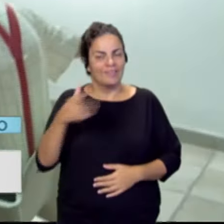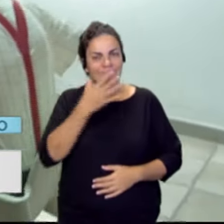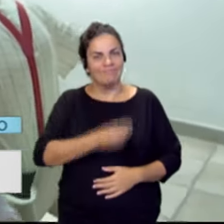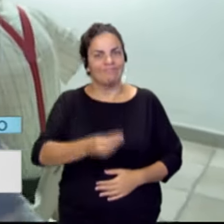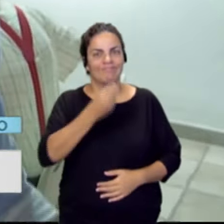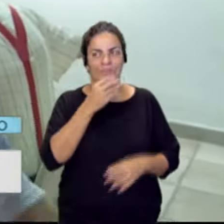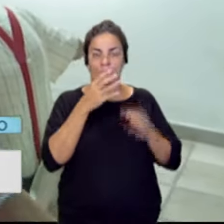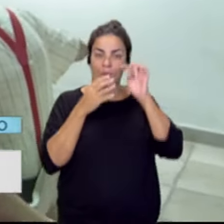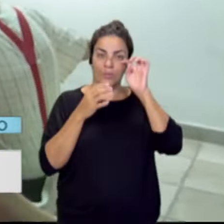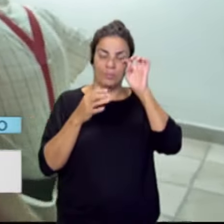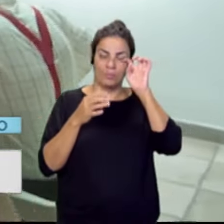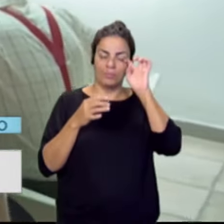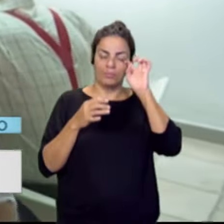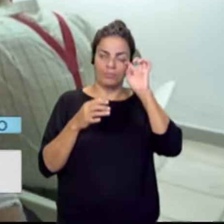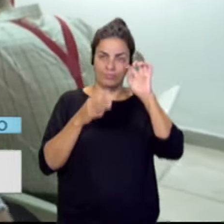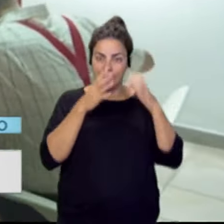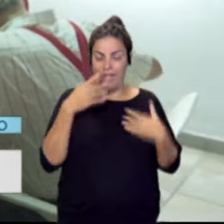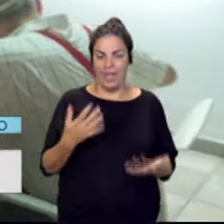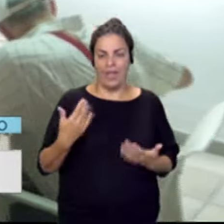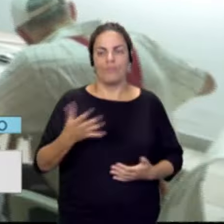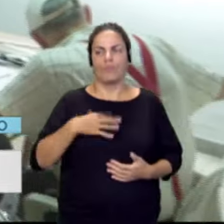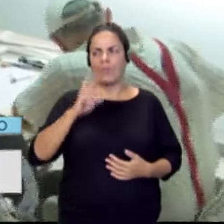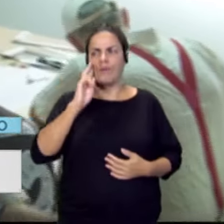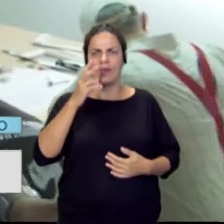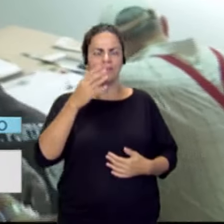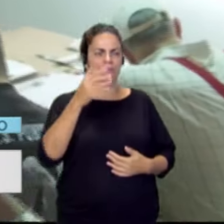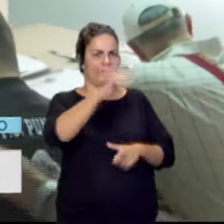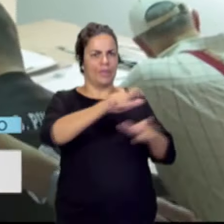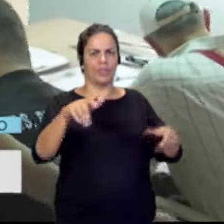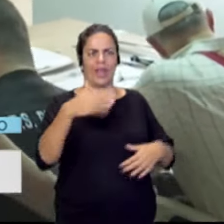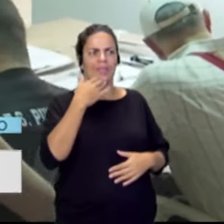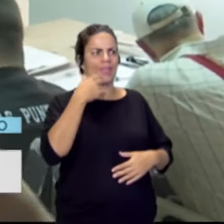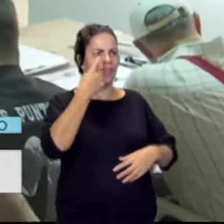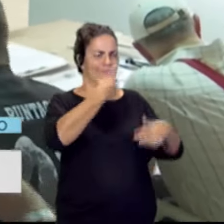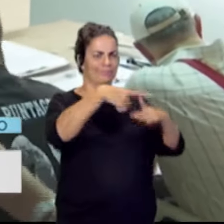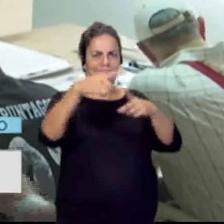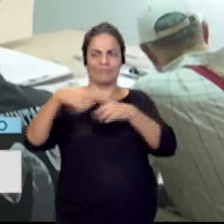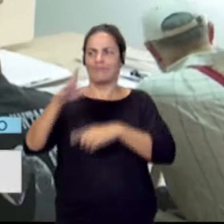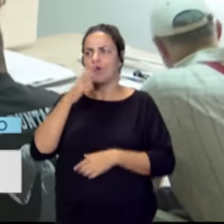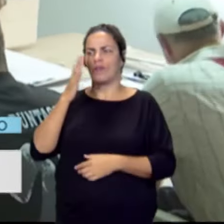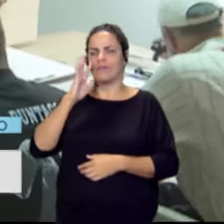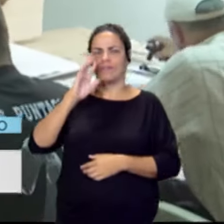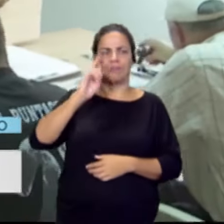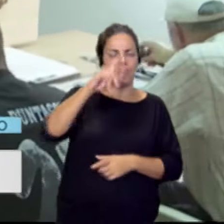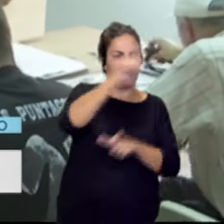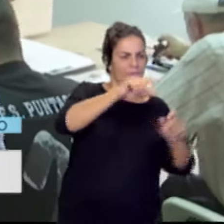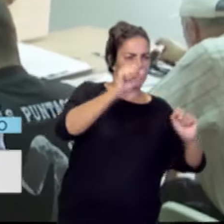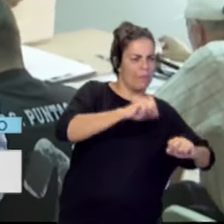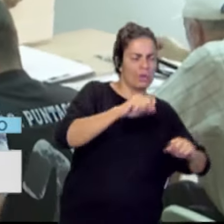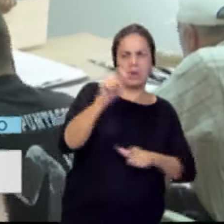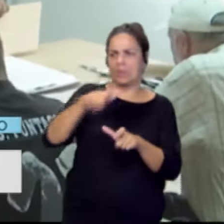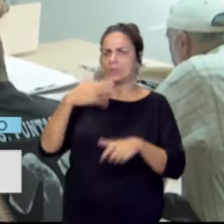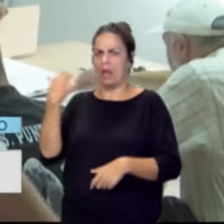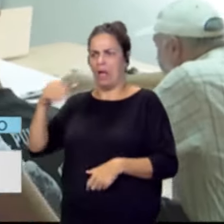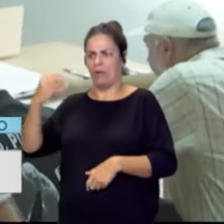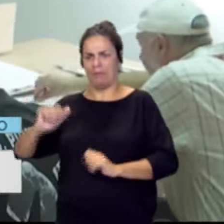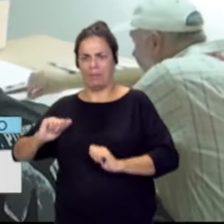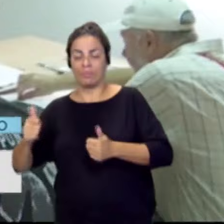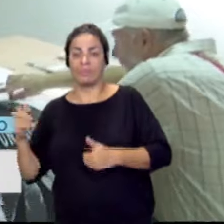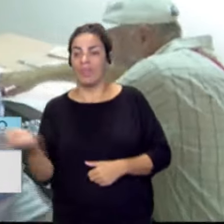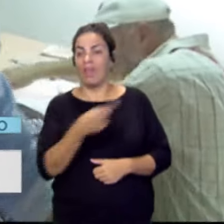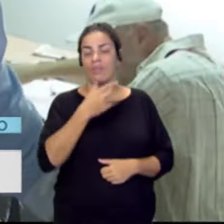hoy podamos ver como generaciones, porque vemos aquí jóvenes que empiezan, gente más mayor, que quieren que la carpintería de Ribera,